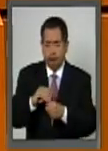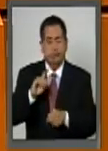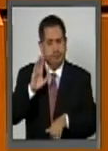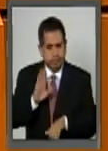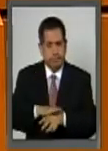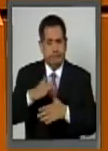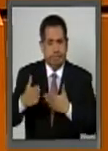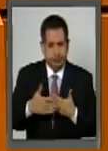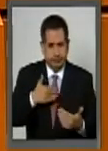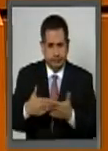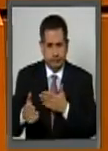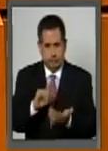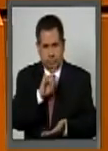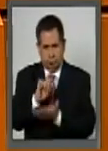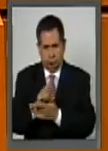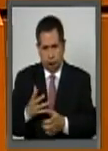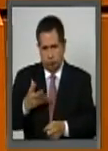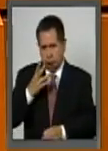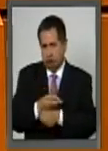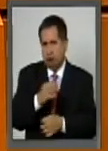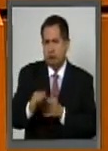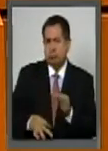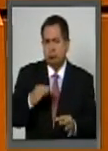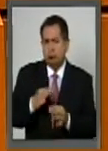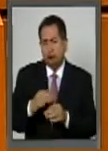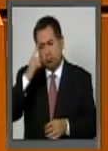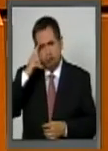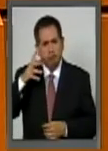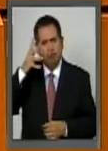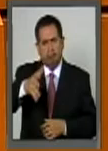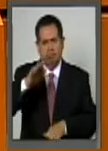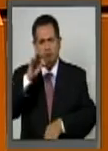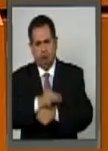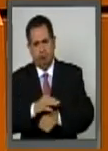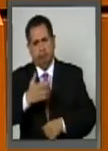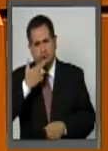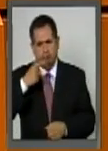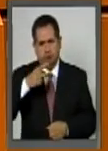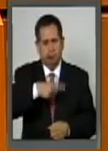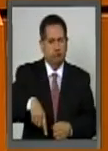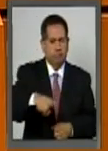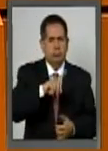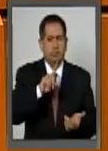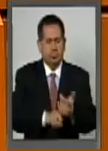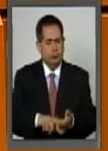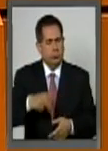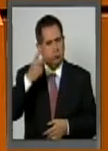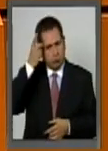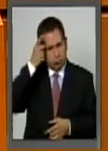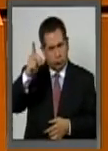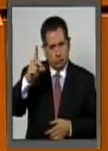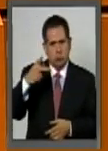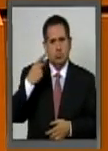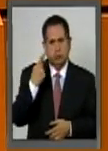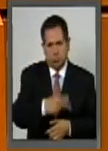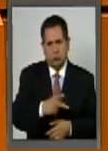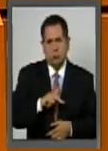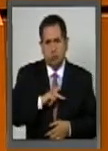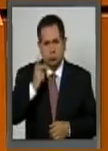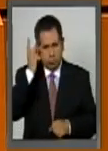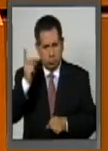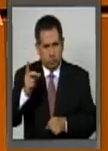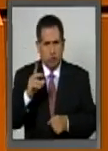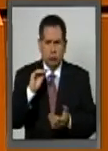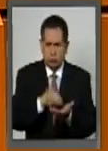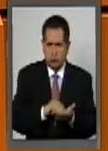modernizar nuestro marco jurídico en aras de una protección eficaz de la propiedad industrial, pero sin que